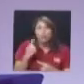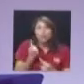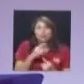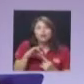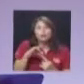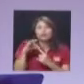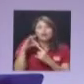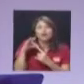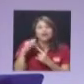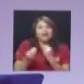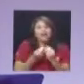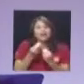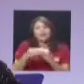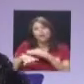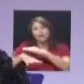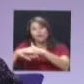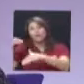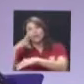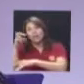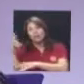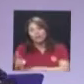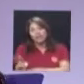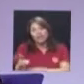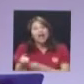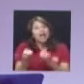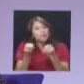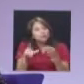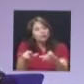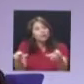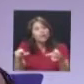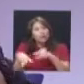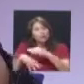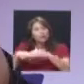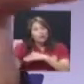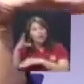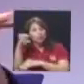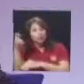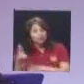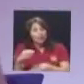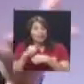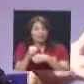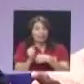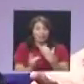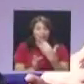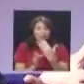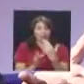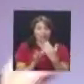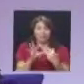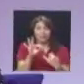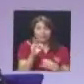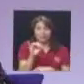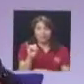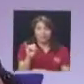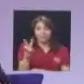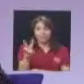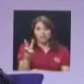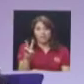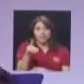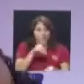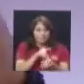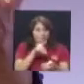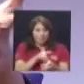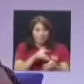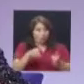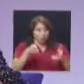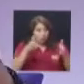afuera de costa rica que le están haciendo y los médicos de acá tienen la información y la y